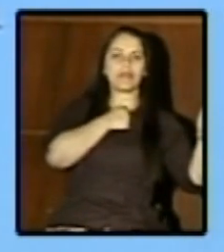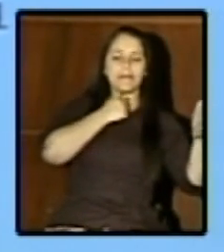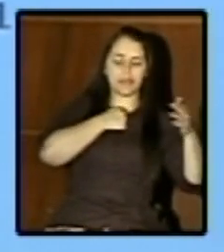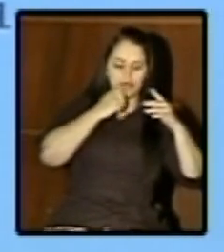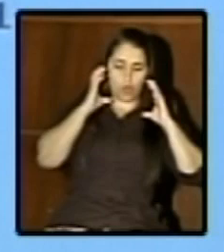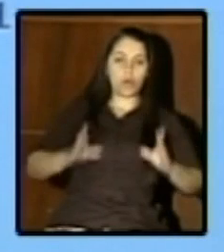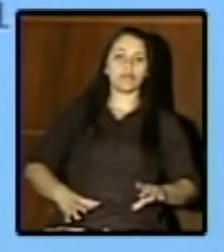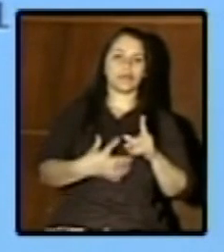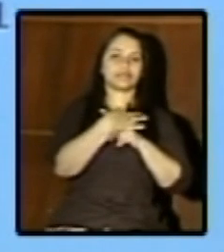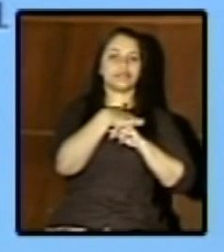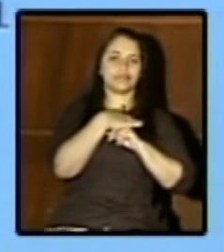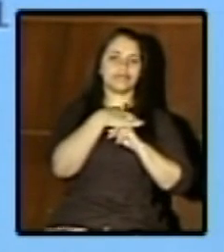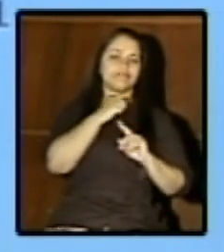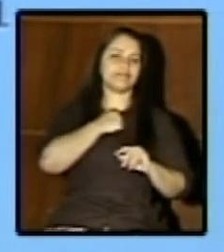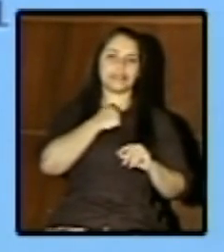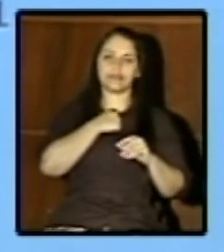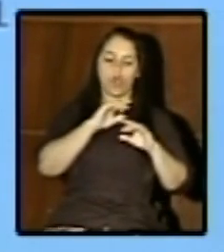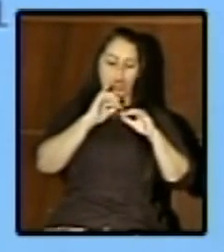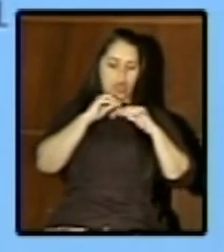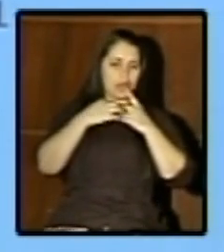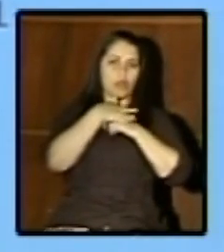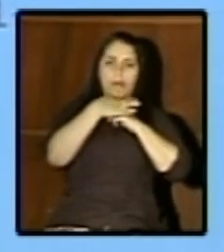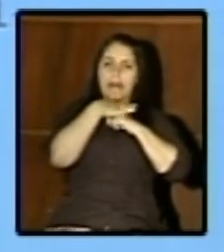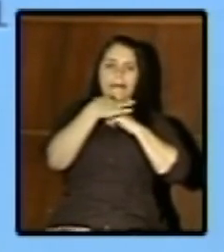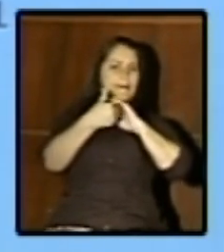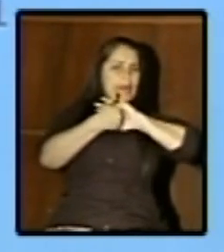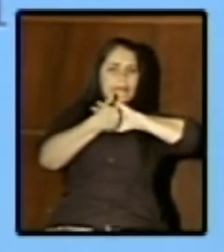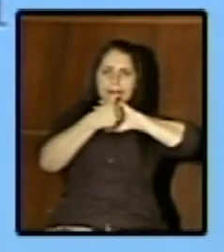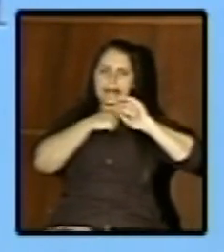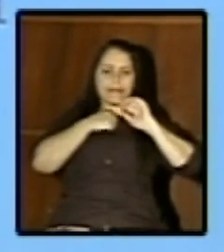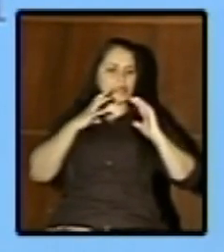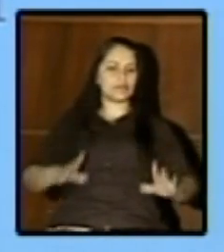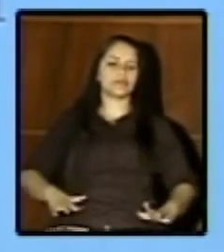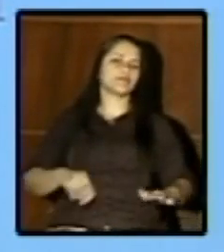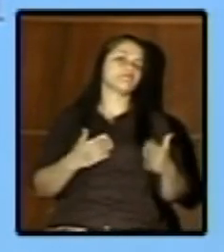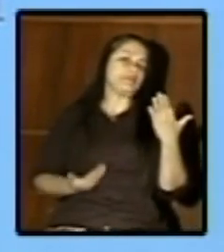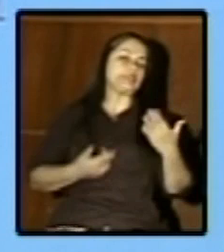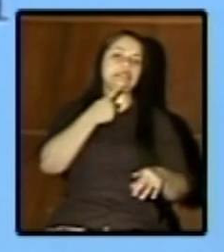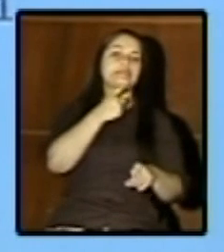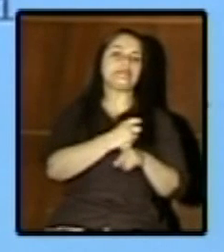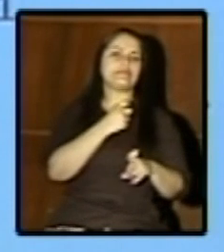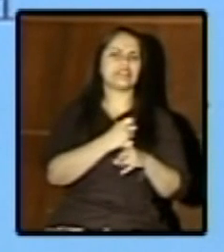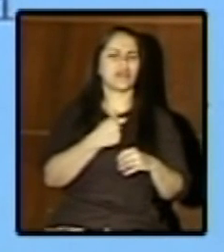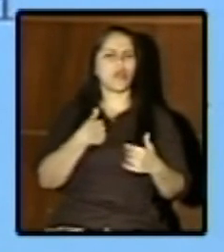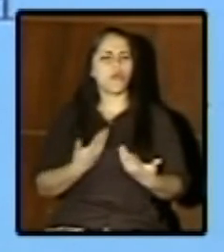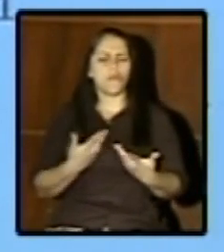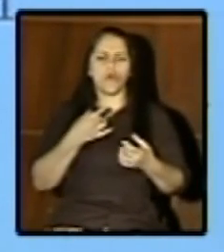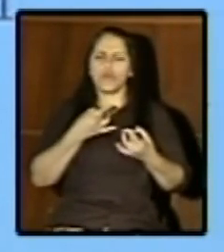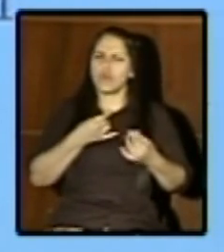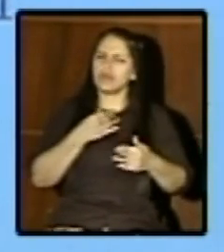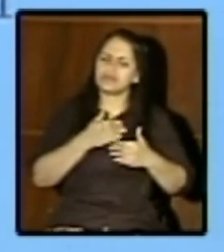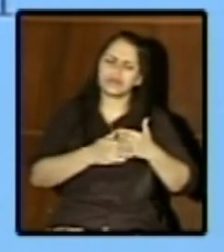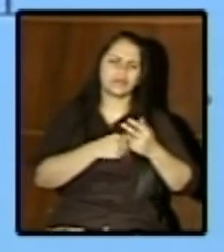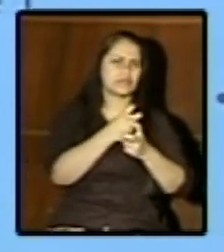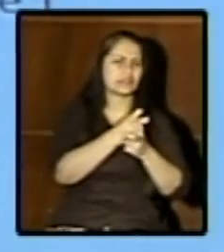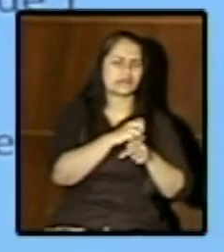degenerativa. A ver, como ya dije, en la artritis reumatoide se ataca la synovia. El compromiso usualmente es de varias articulaciones y